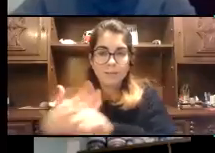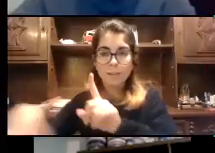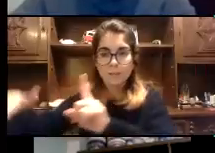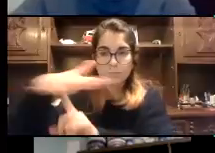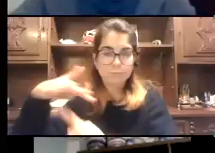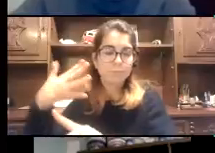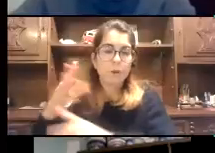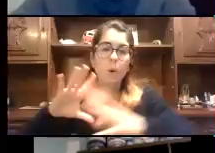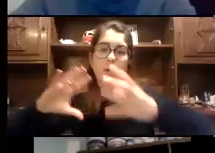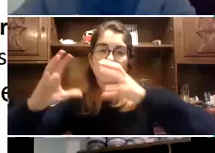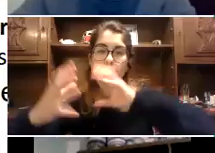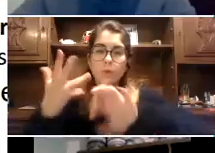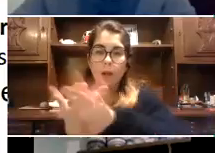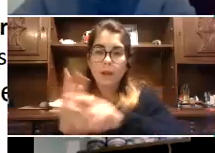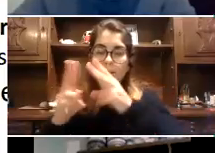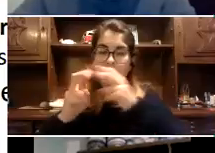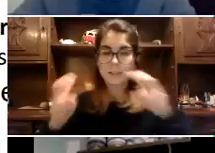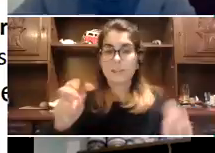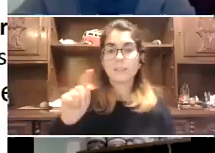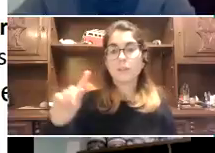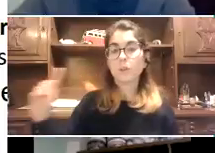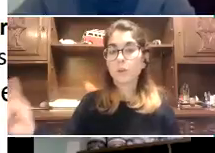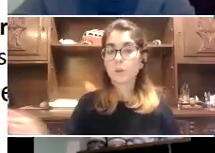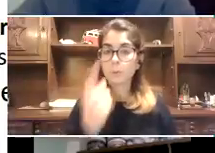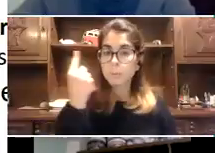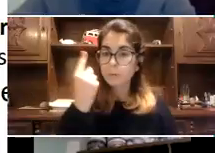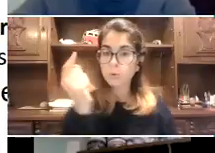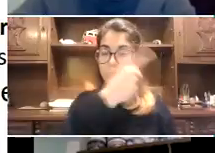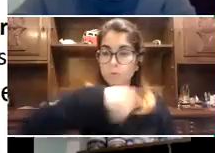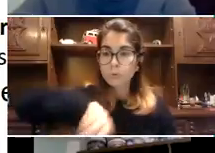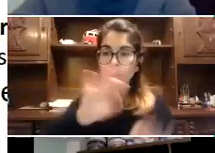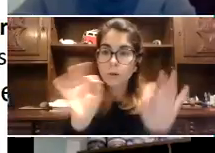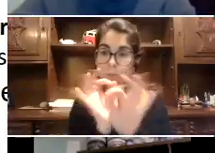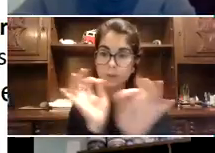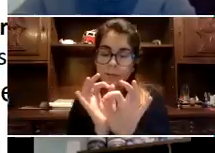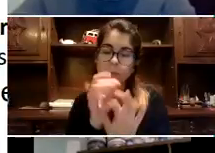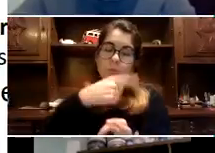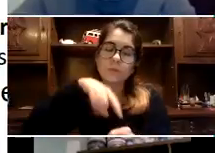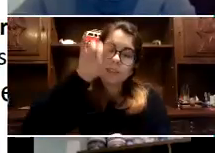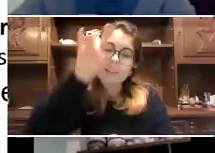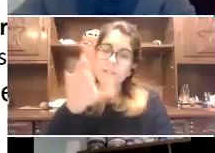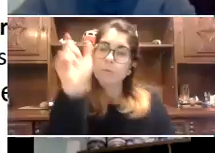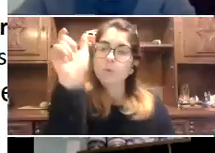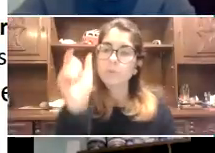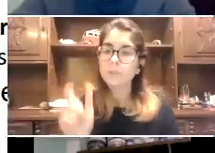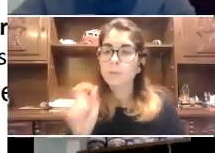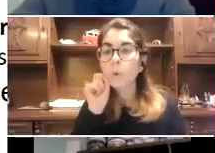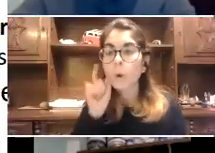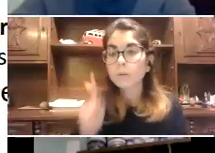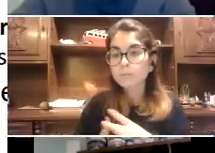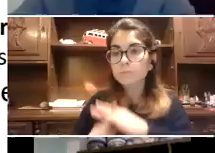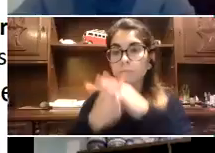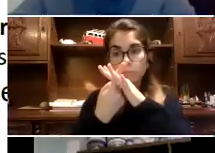desarrollar con nuestros estudiantes. Nosotros ya sabemos desde el punto de vista conceptual cuál es el origen